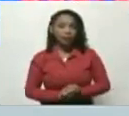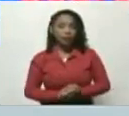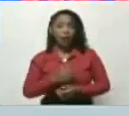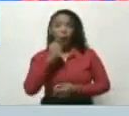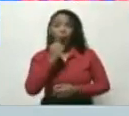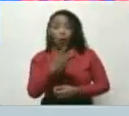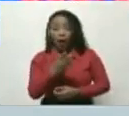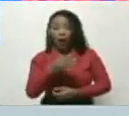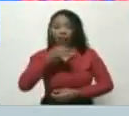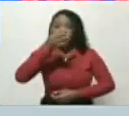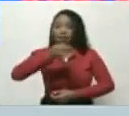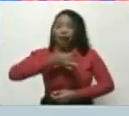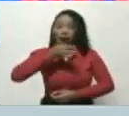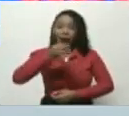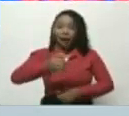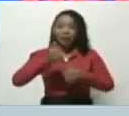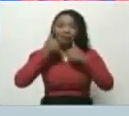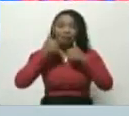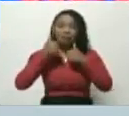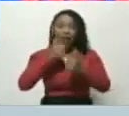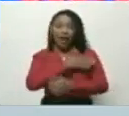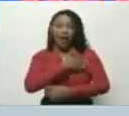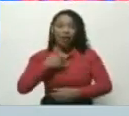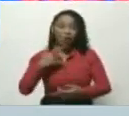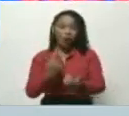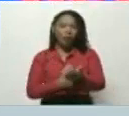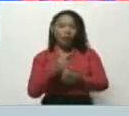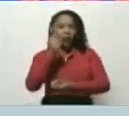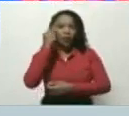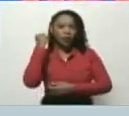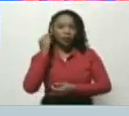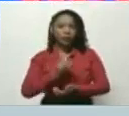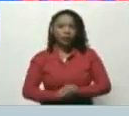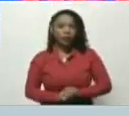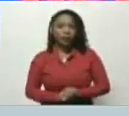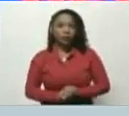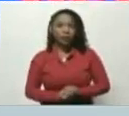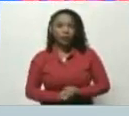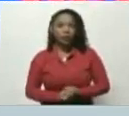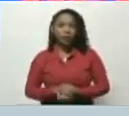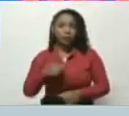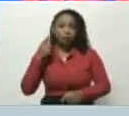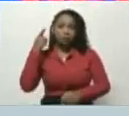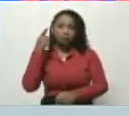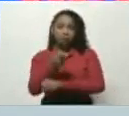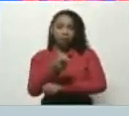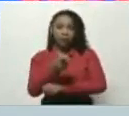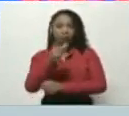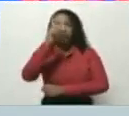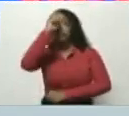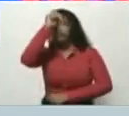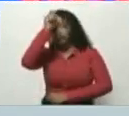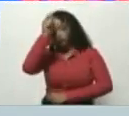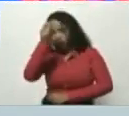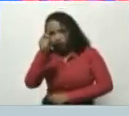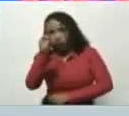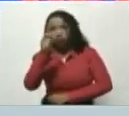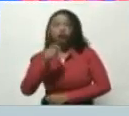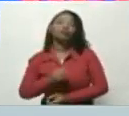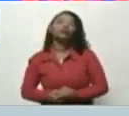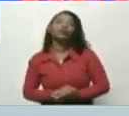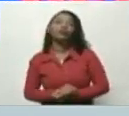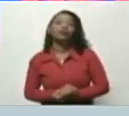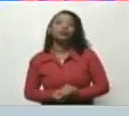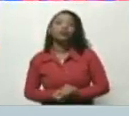muy buenas tardes, queridos hermanos, hermanas. Debo reconocer que